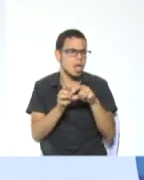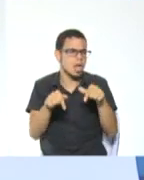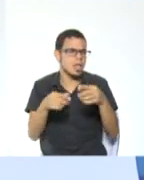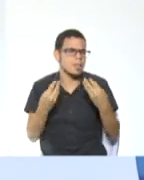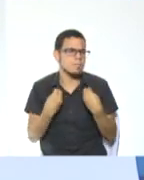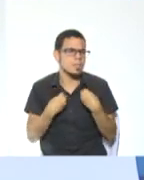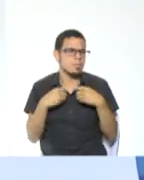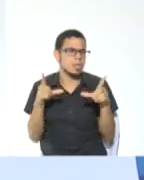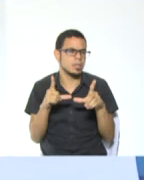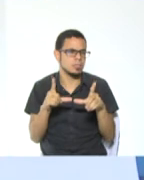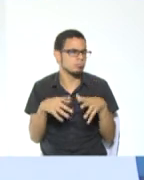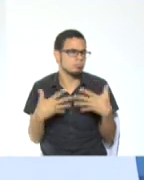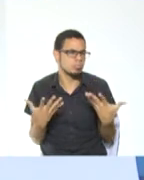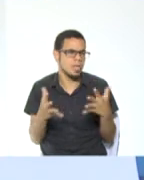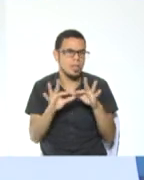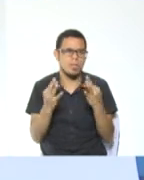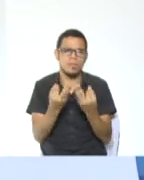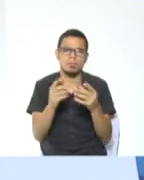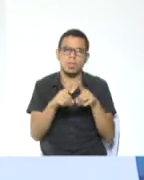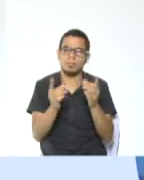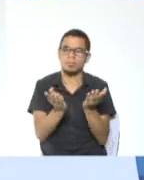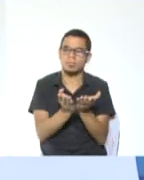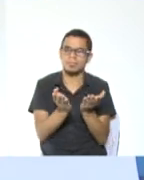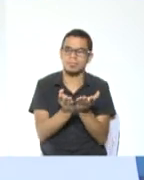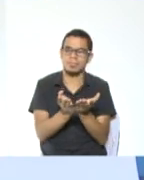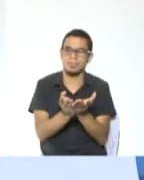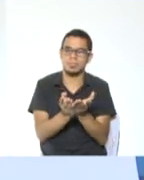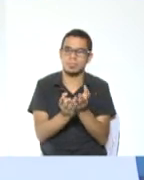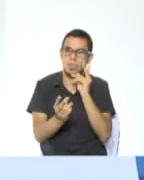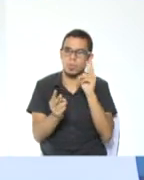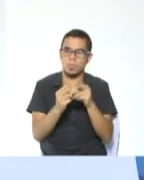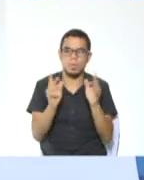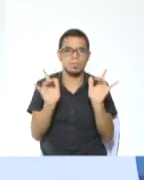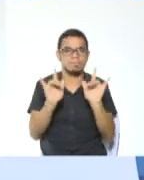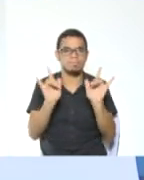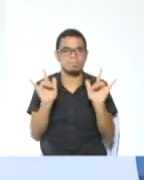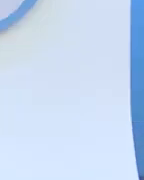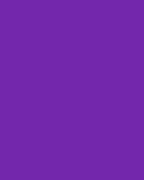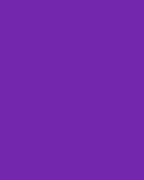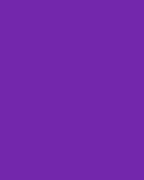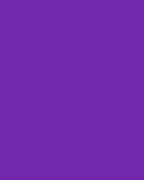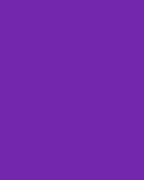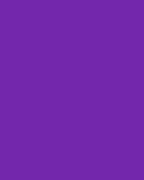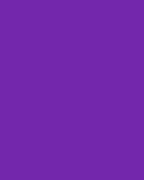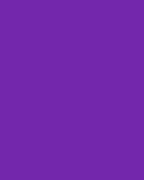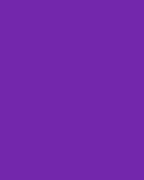Por tu mejor programa educativo, Cada Familia, Una Escuela. ¡Se les quiere, Venezuela!